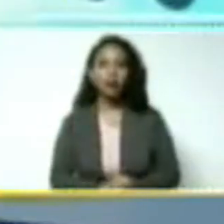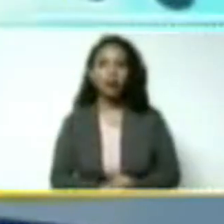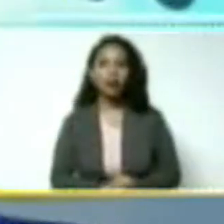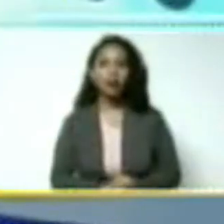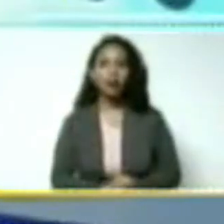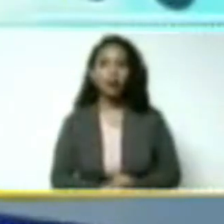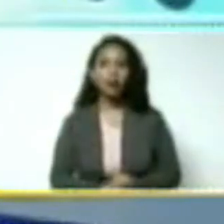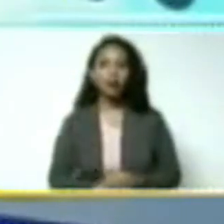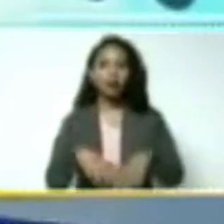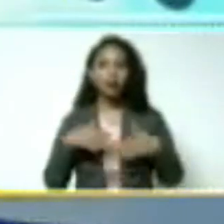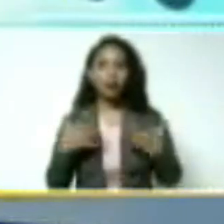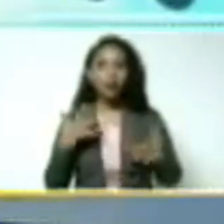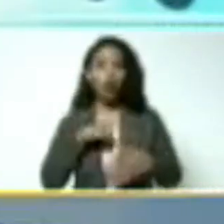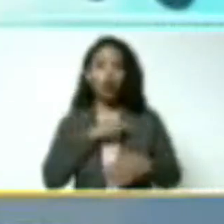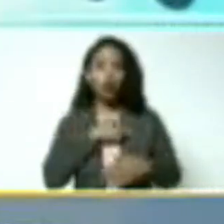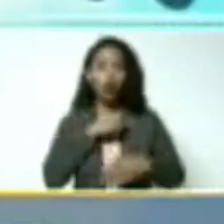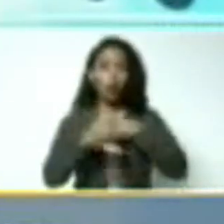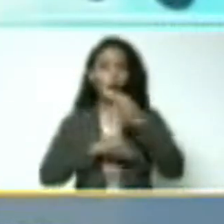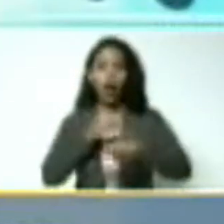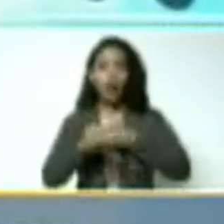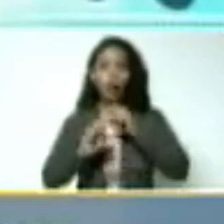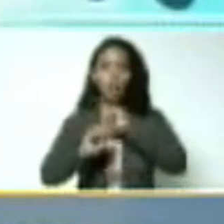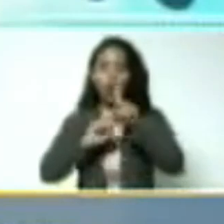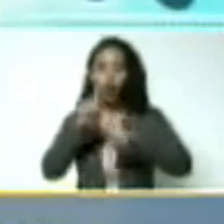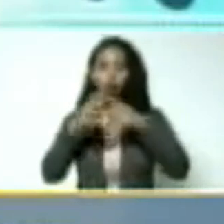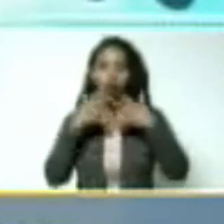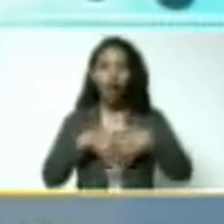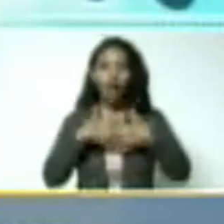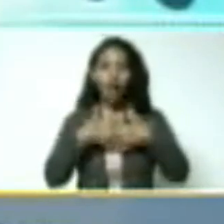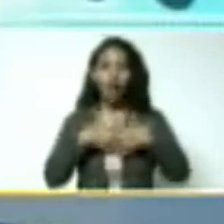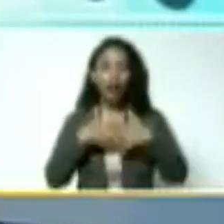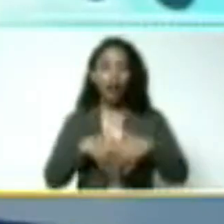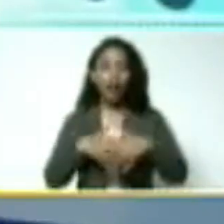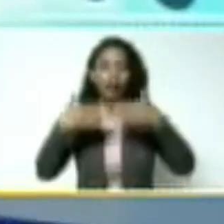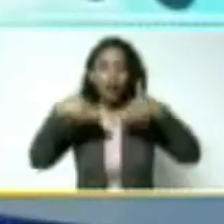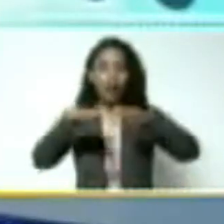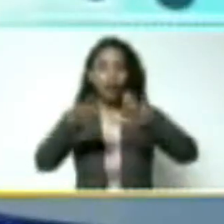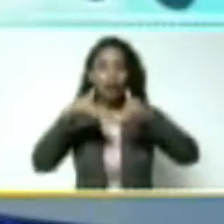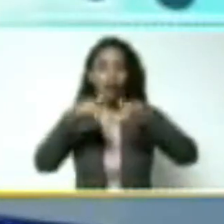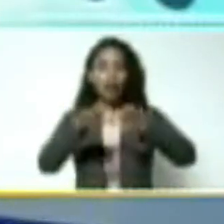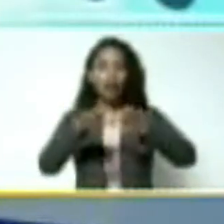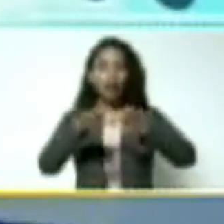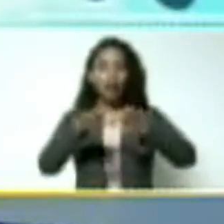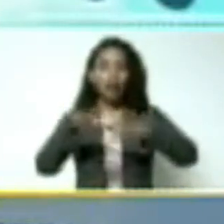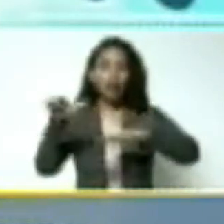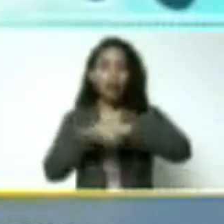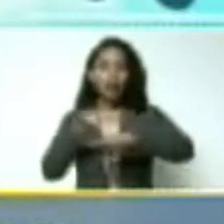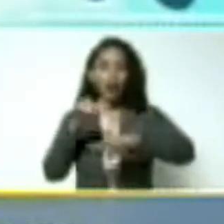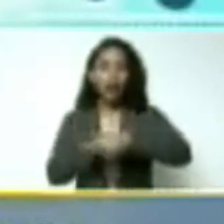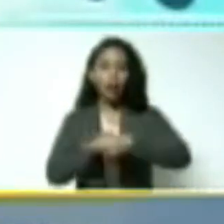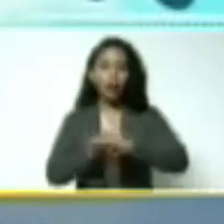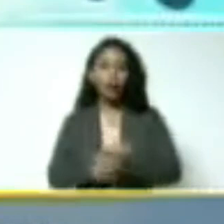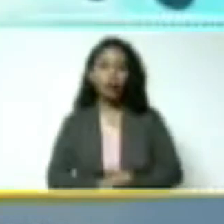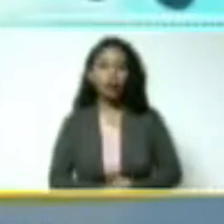Que hemos concertado con los industriales del textil y del calzado, del